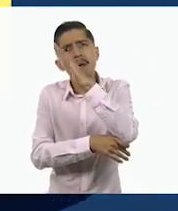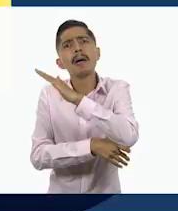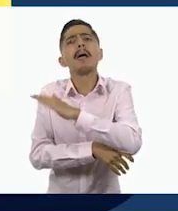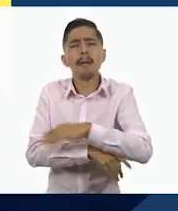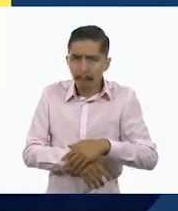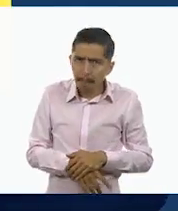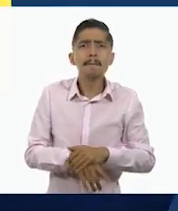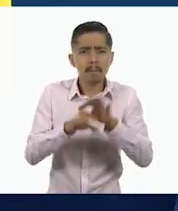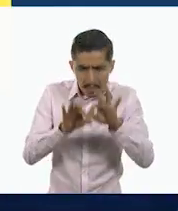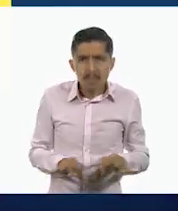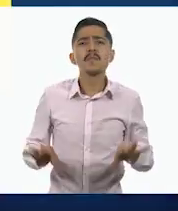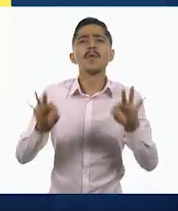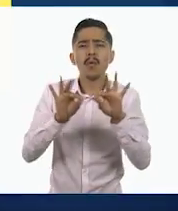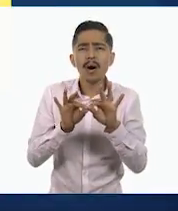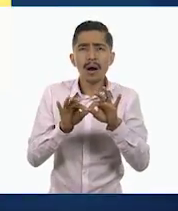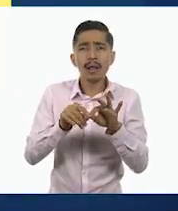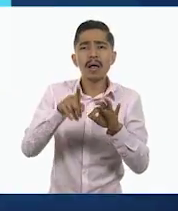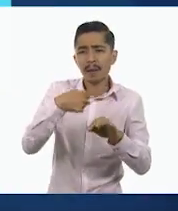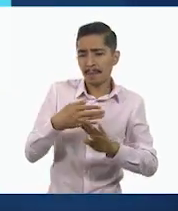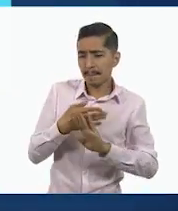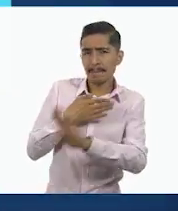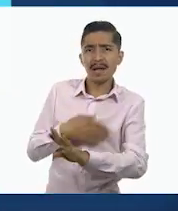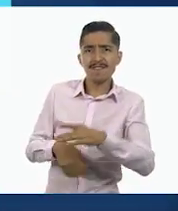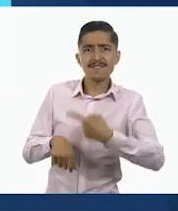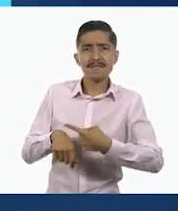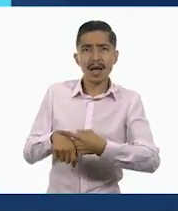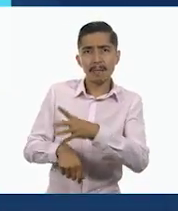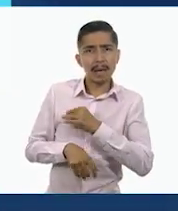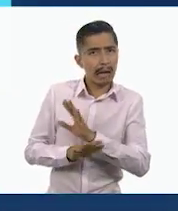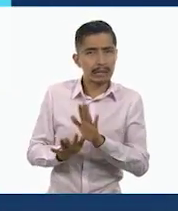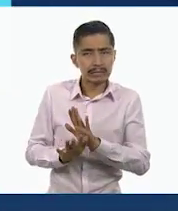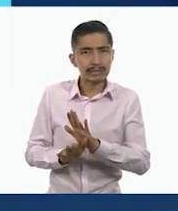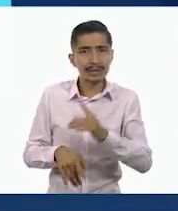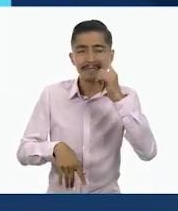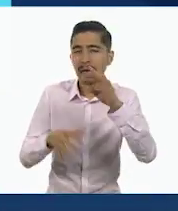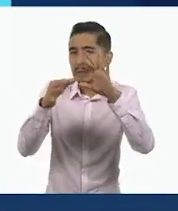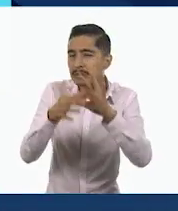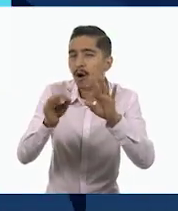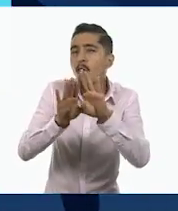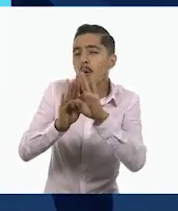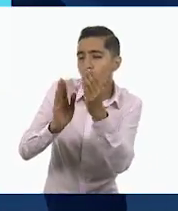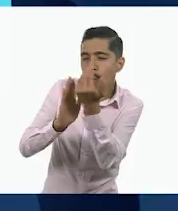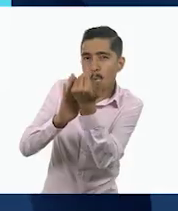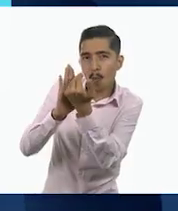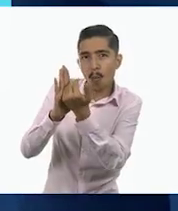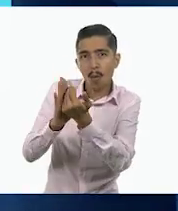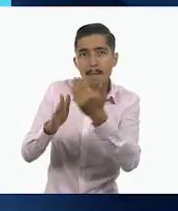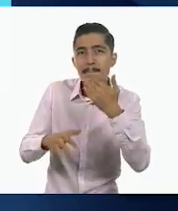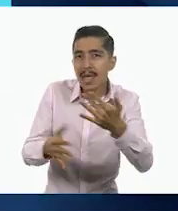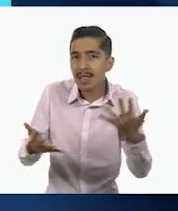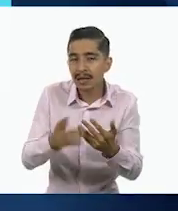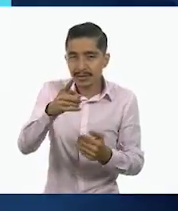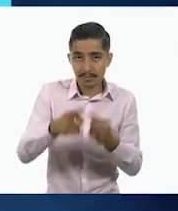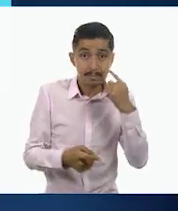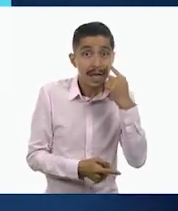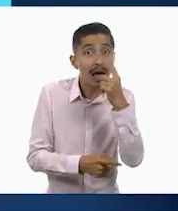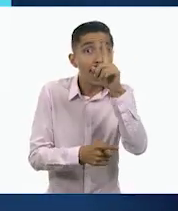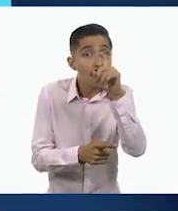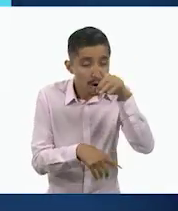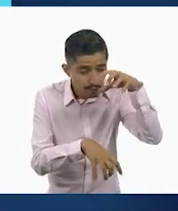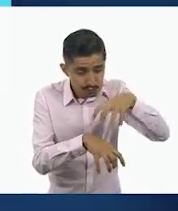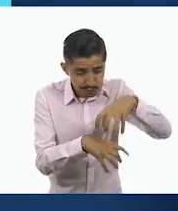importante para prevenir cualquier enfermedad. Sigue estos pasos para hacerlo correctamente. Moja tus